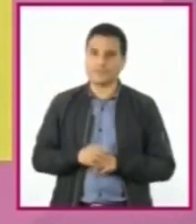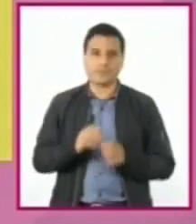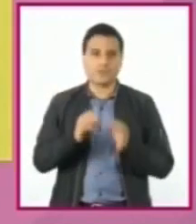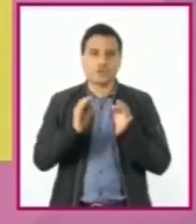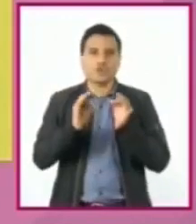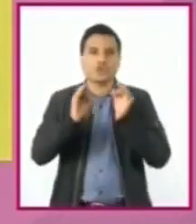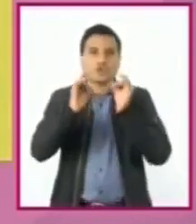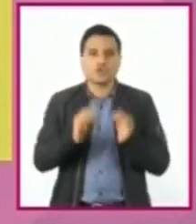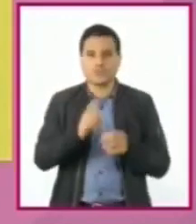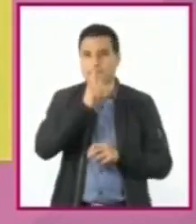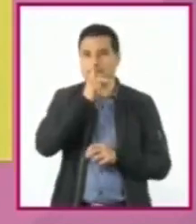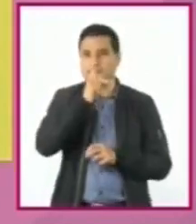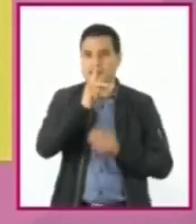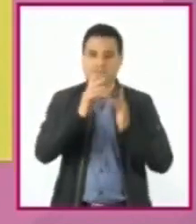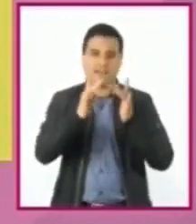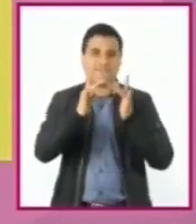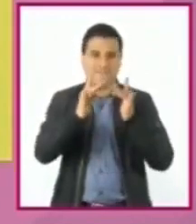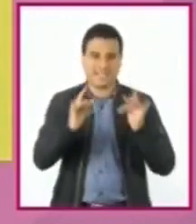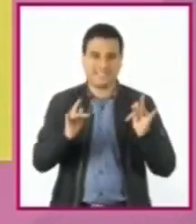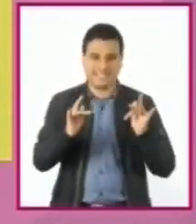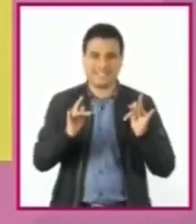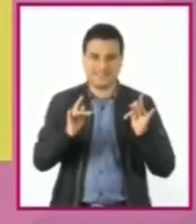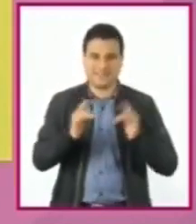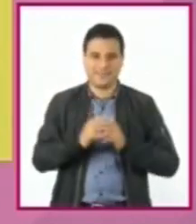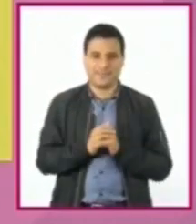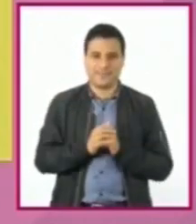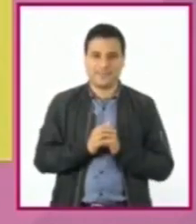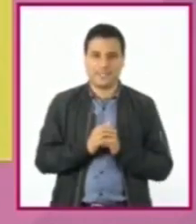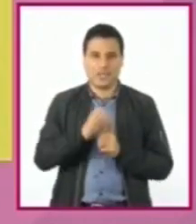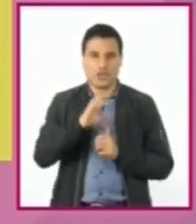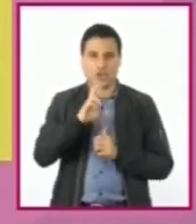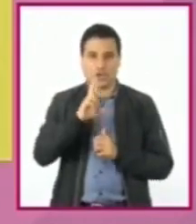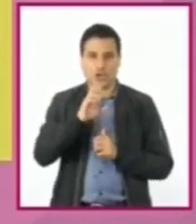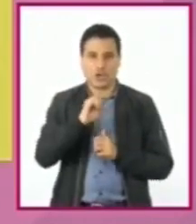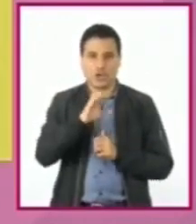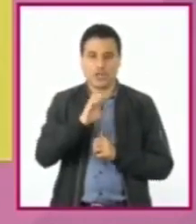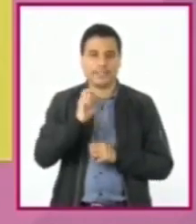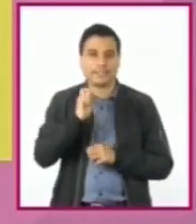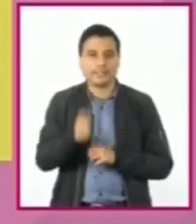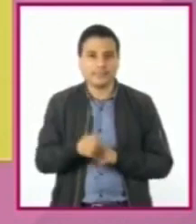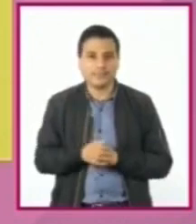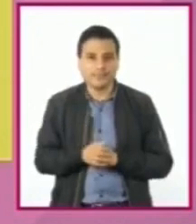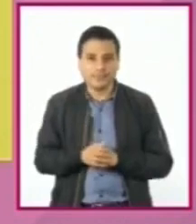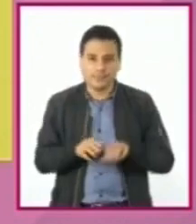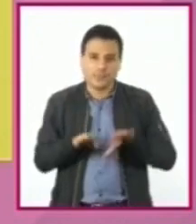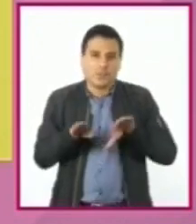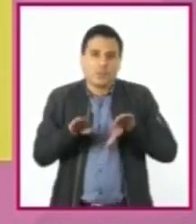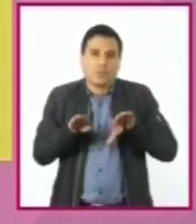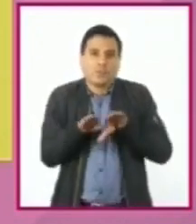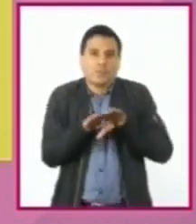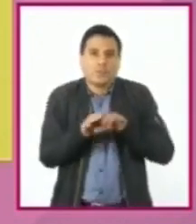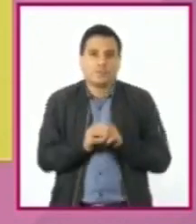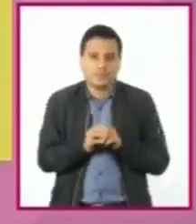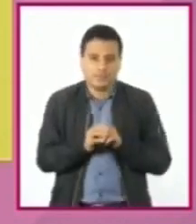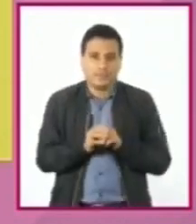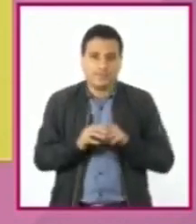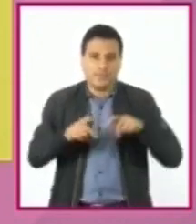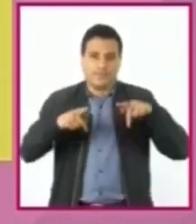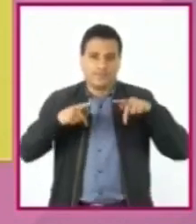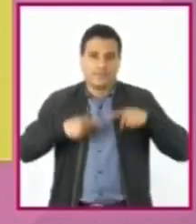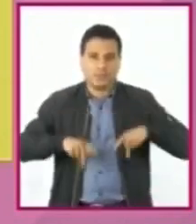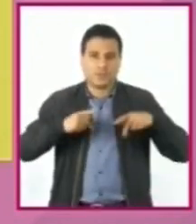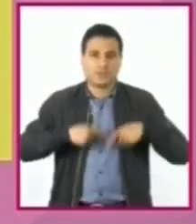del término en francés integrado por la palabra croque, que imita el sonido seco y repentino, como el que surge al morder una